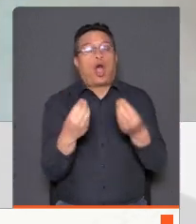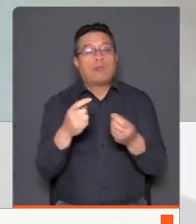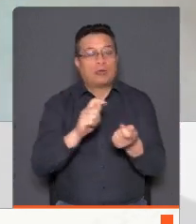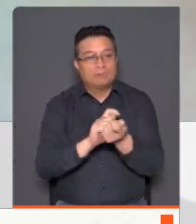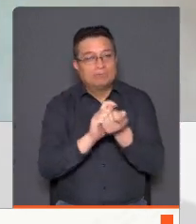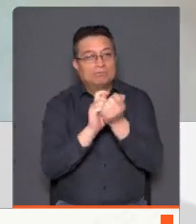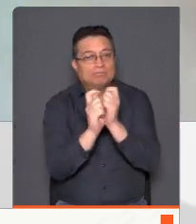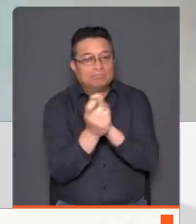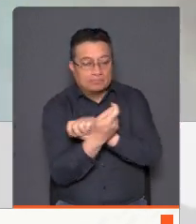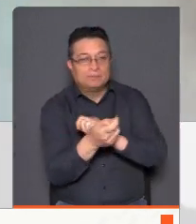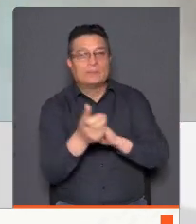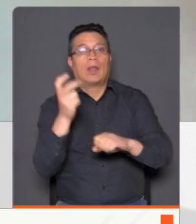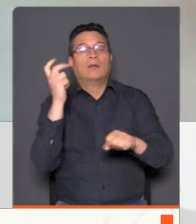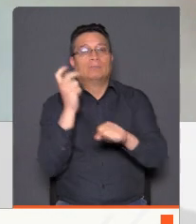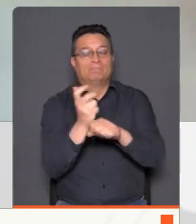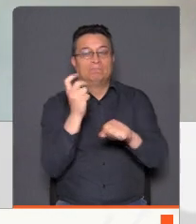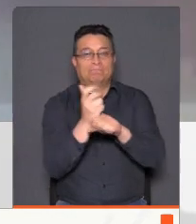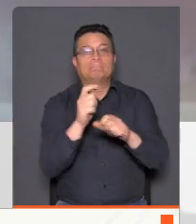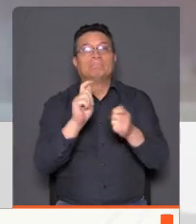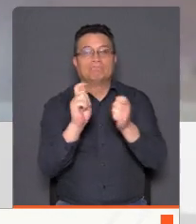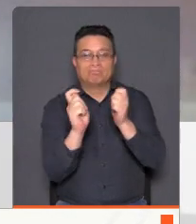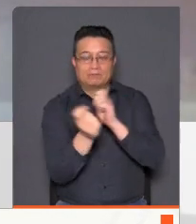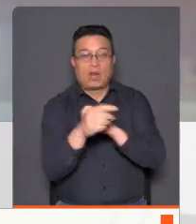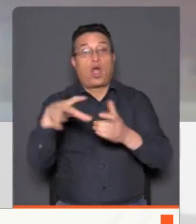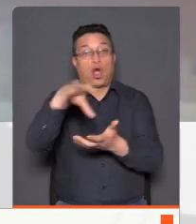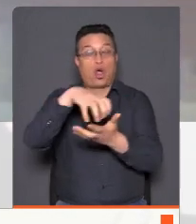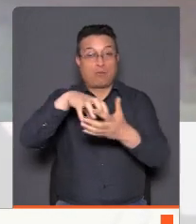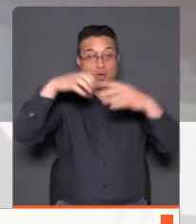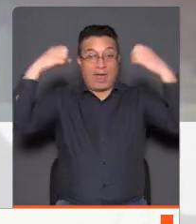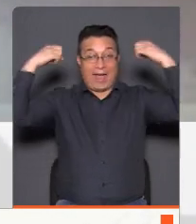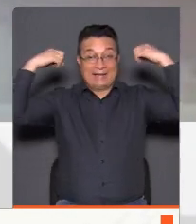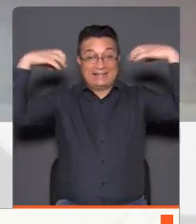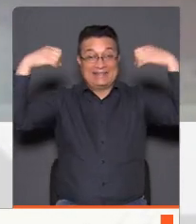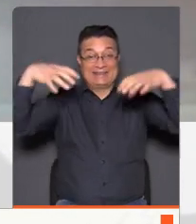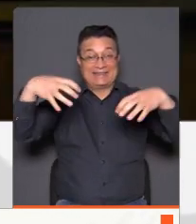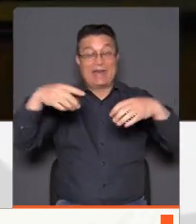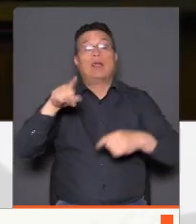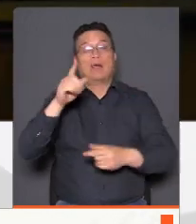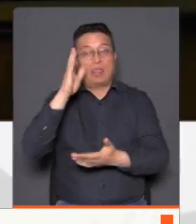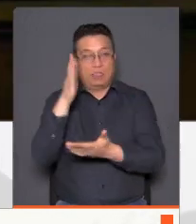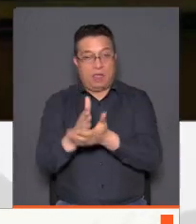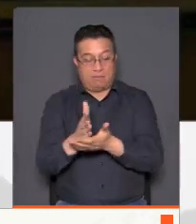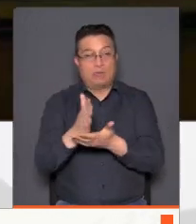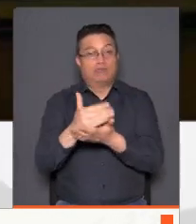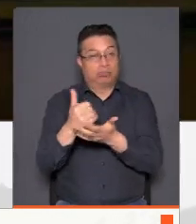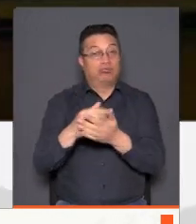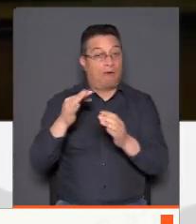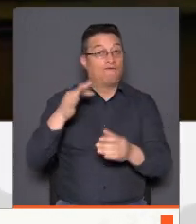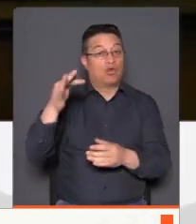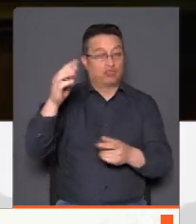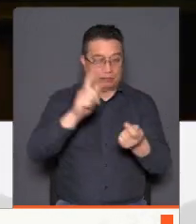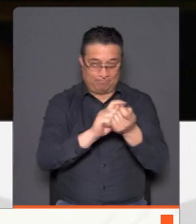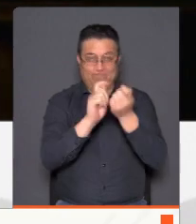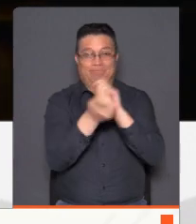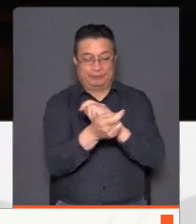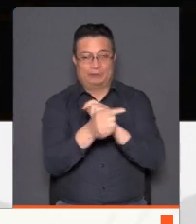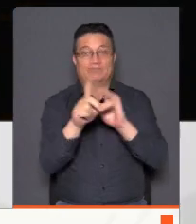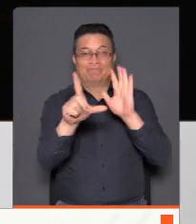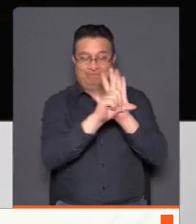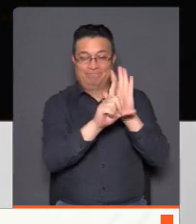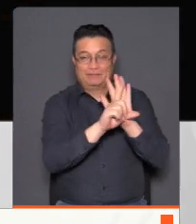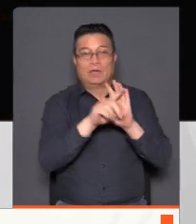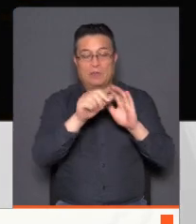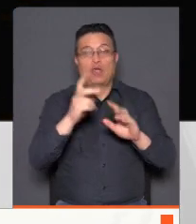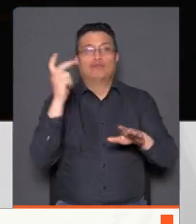lo tanto, por ejemplo, ya que estamos hablando de este caso, la comuna de La Cisterna, ¿habrá que tomar este tipo de medidas en el futuro para tratar de revertir que este